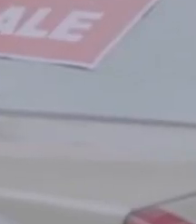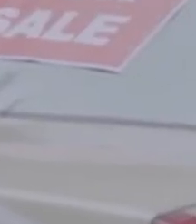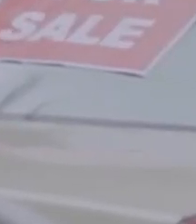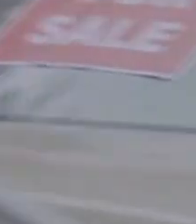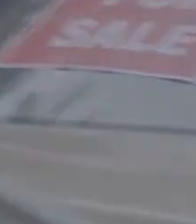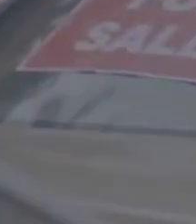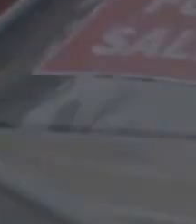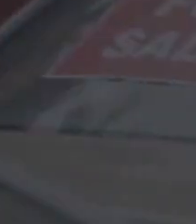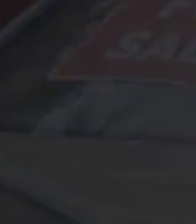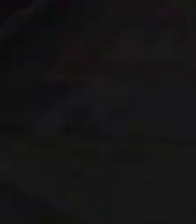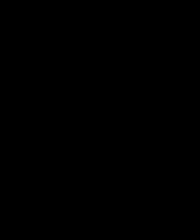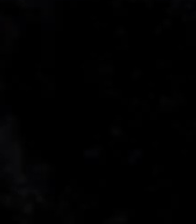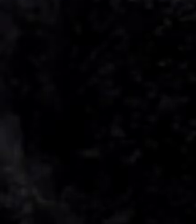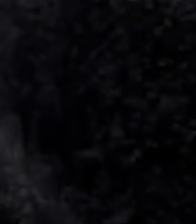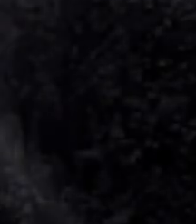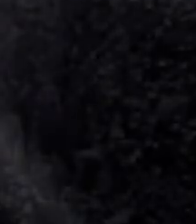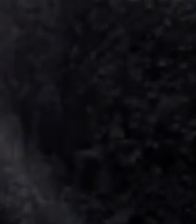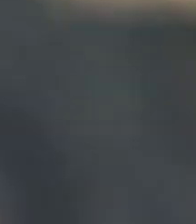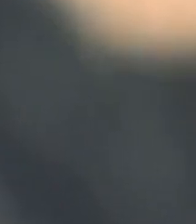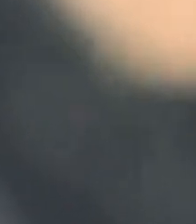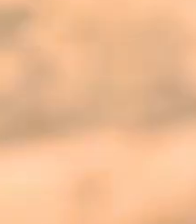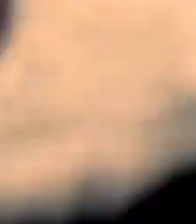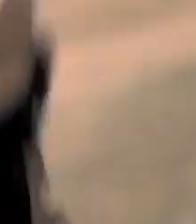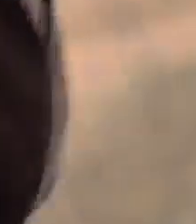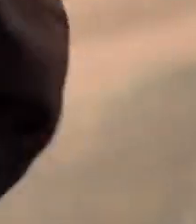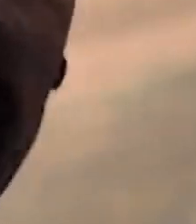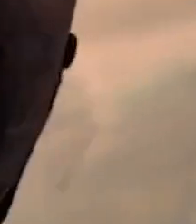Una película que nos hará reflexionar.